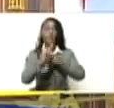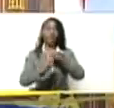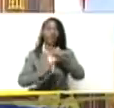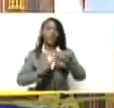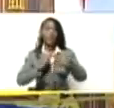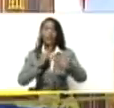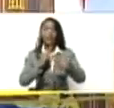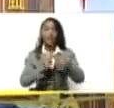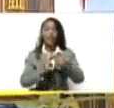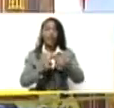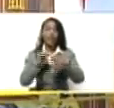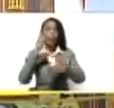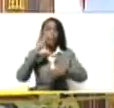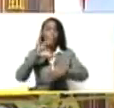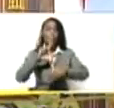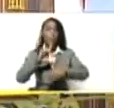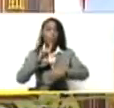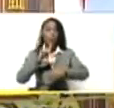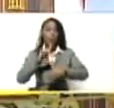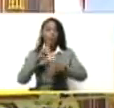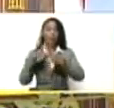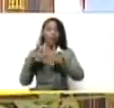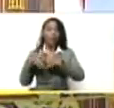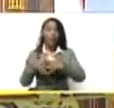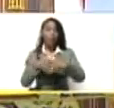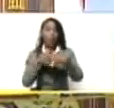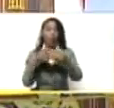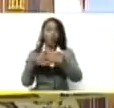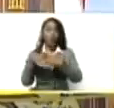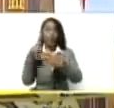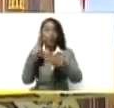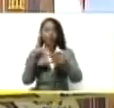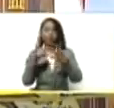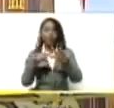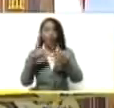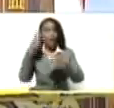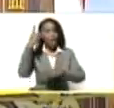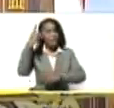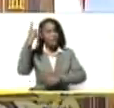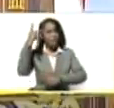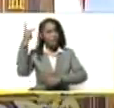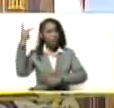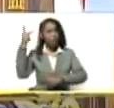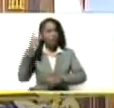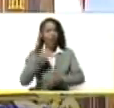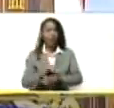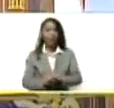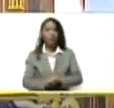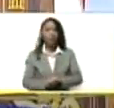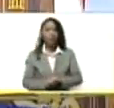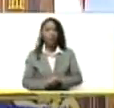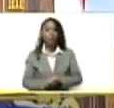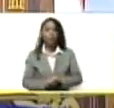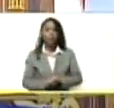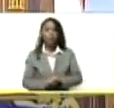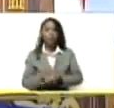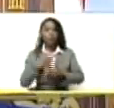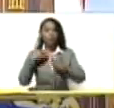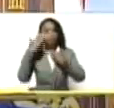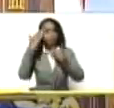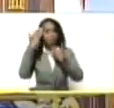para todas las industrias del país prácticamente toda la industria petrolera de refinación del